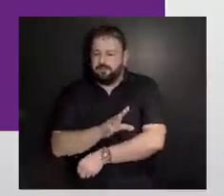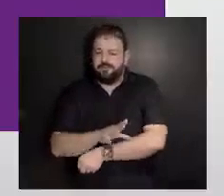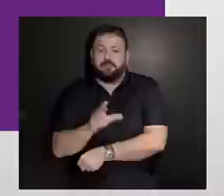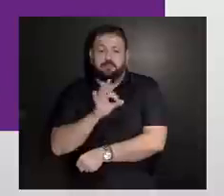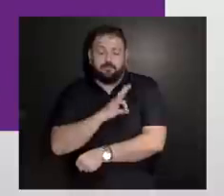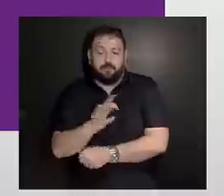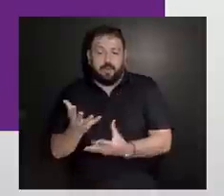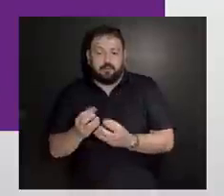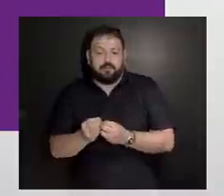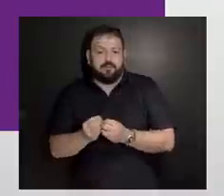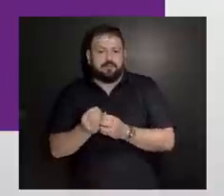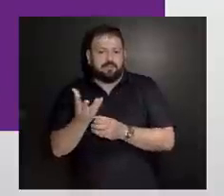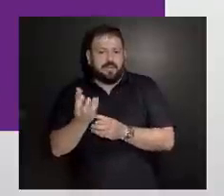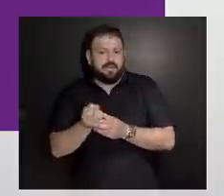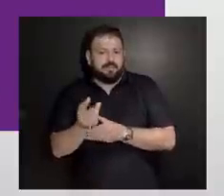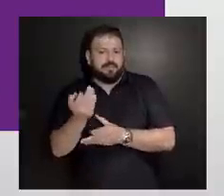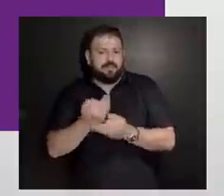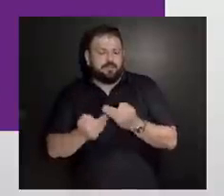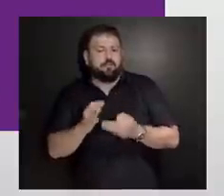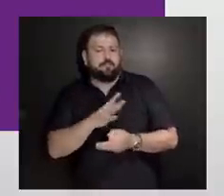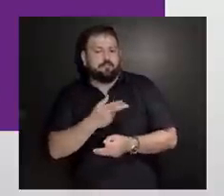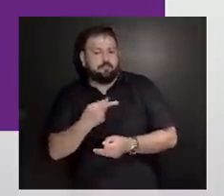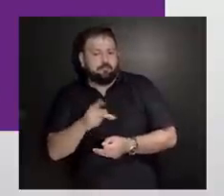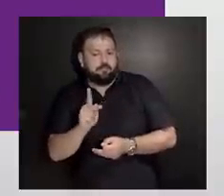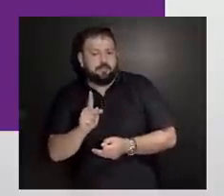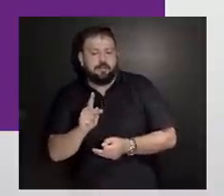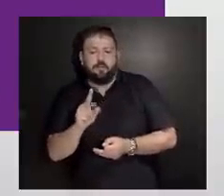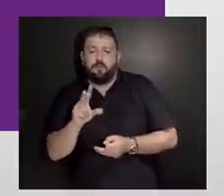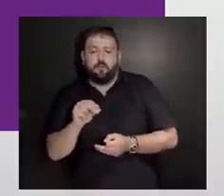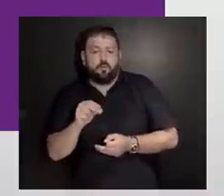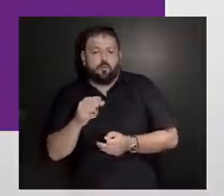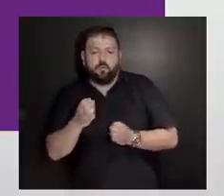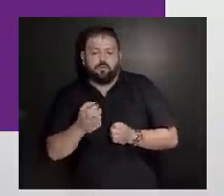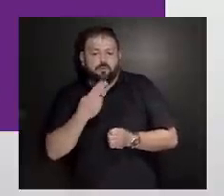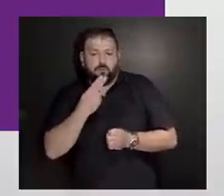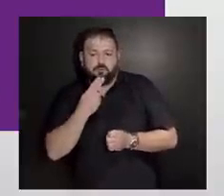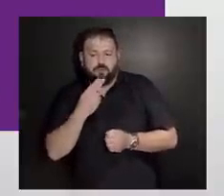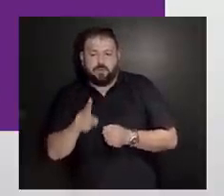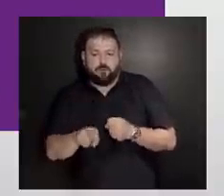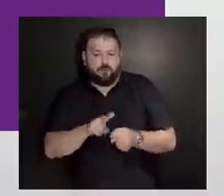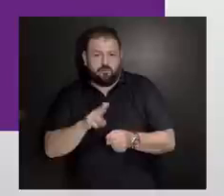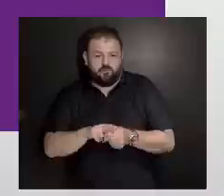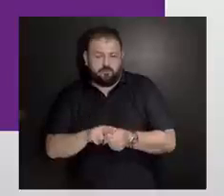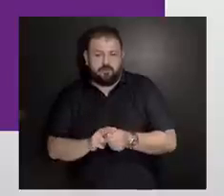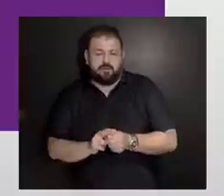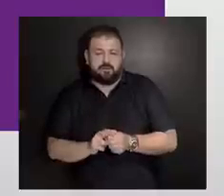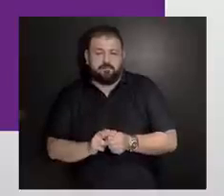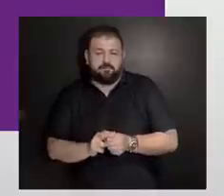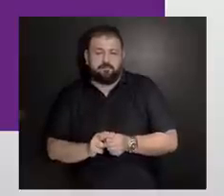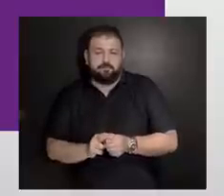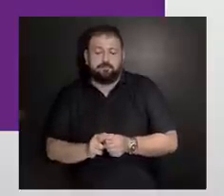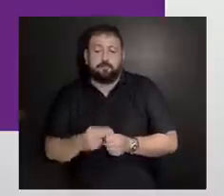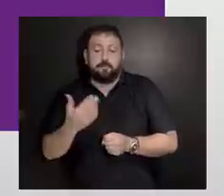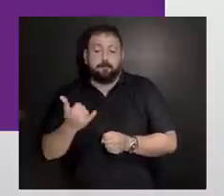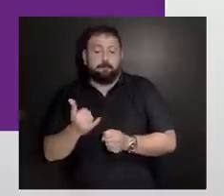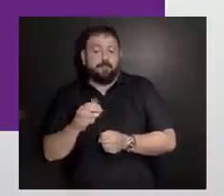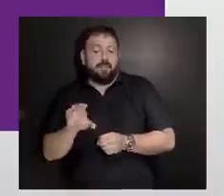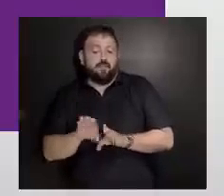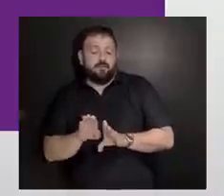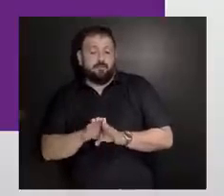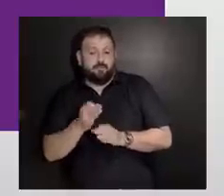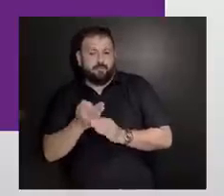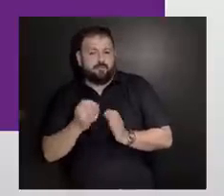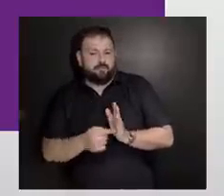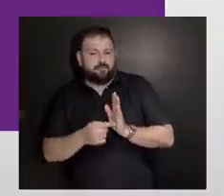la produce, pero hay una resistencia, es decir, no se está utilizando de manera normal, de manera correcta. Y pues como les